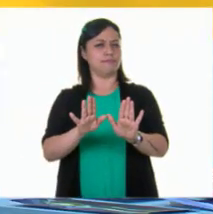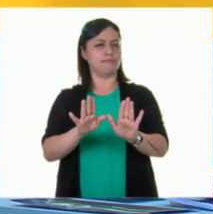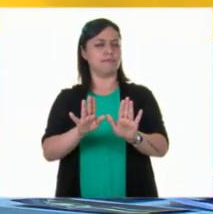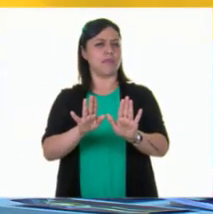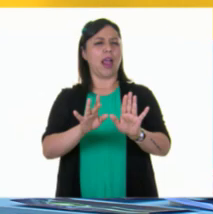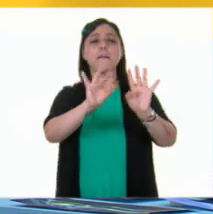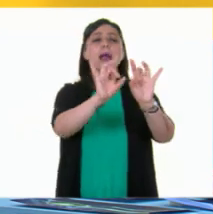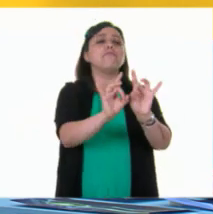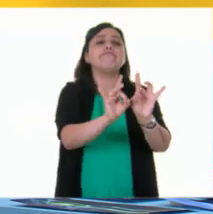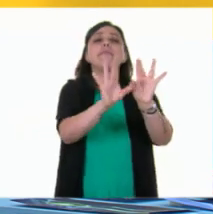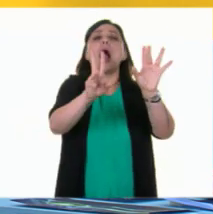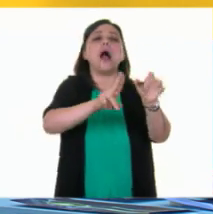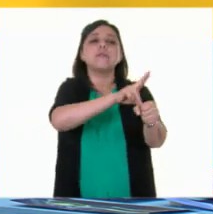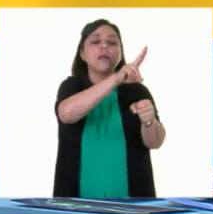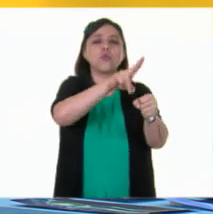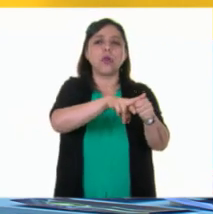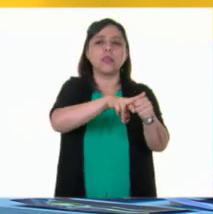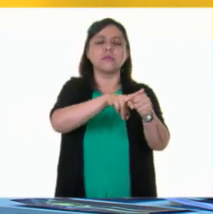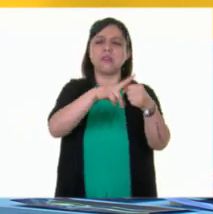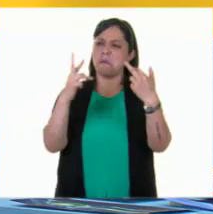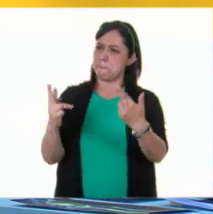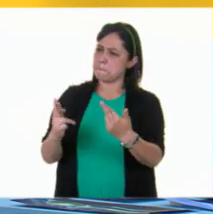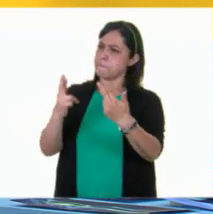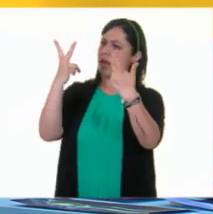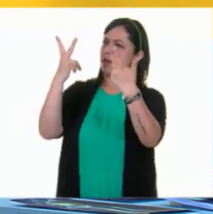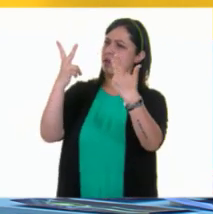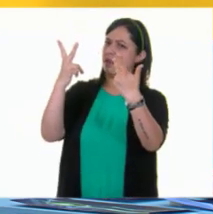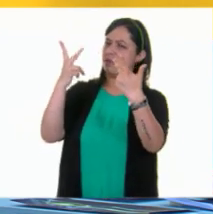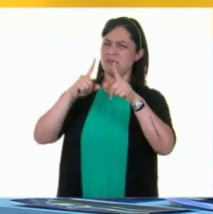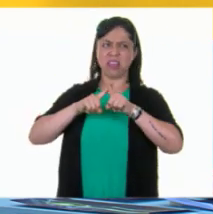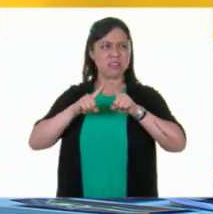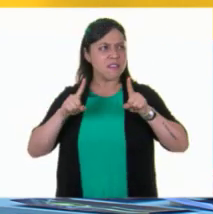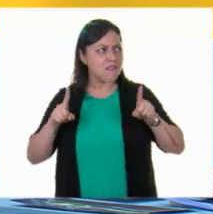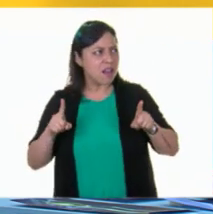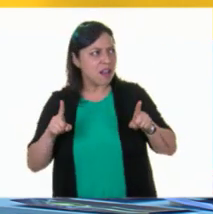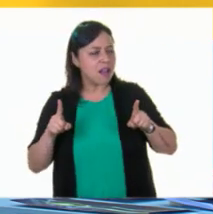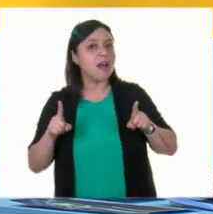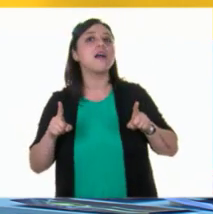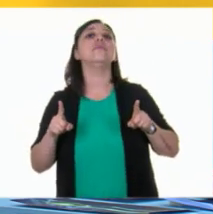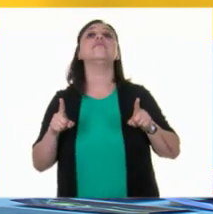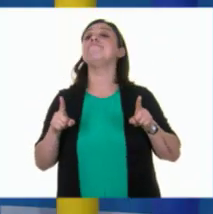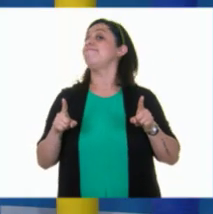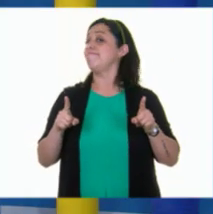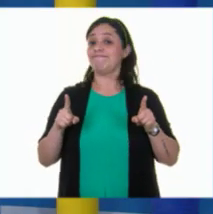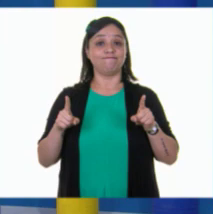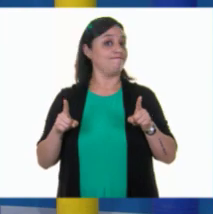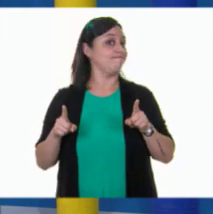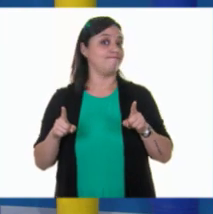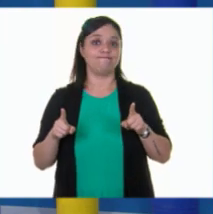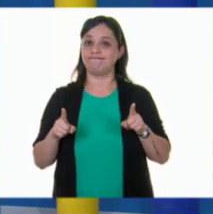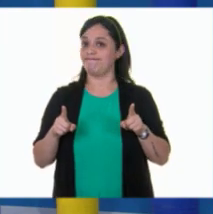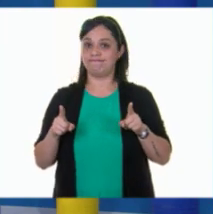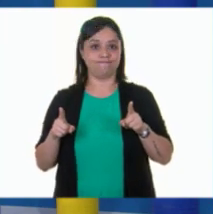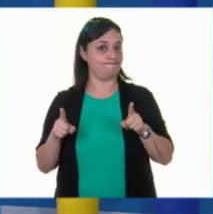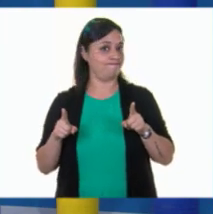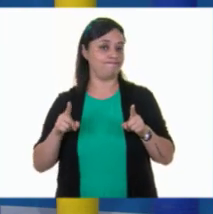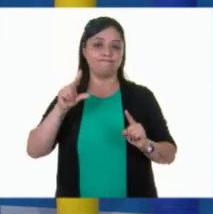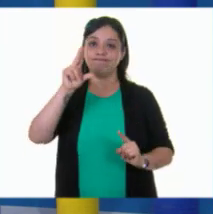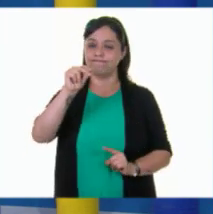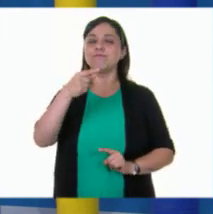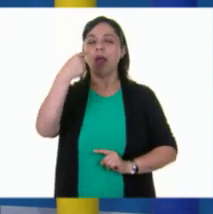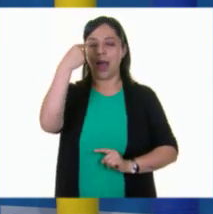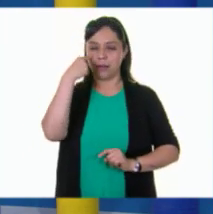Entonces, ¿los fenómenos naturales y los desastres ¿no son lo mismo? Pues no, por supuesto que no.